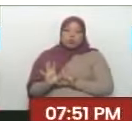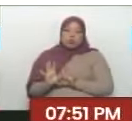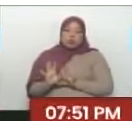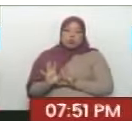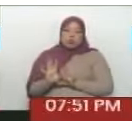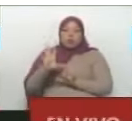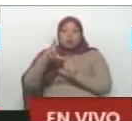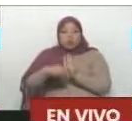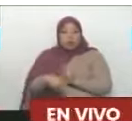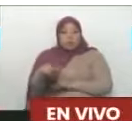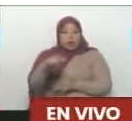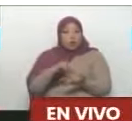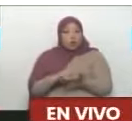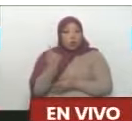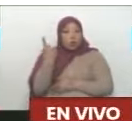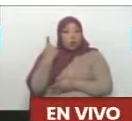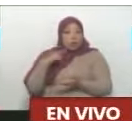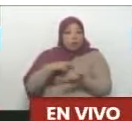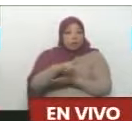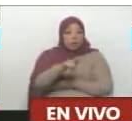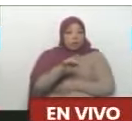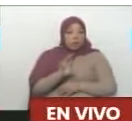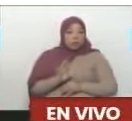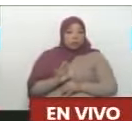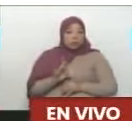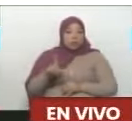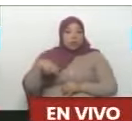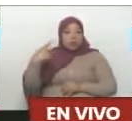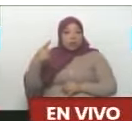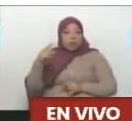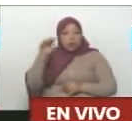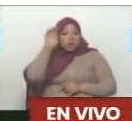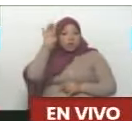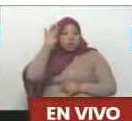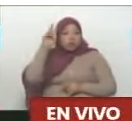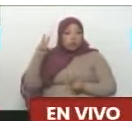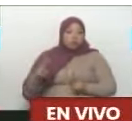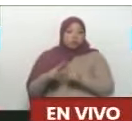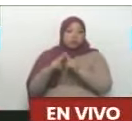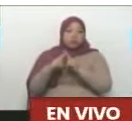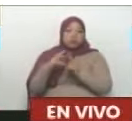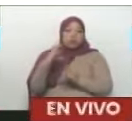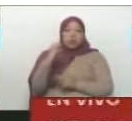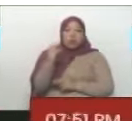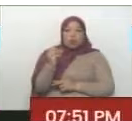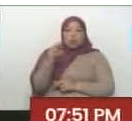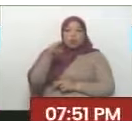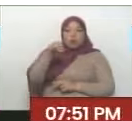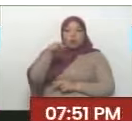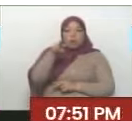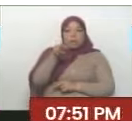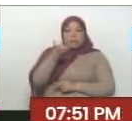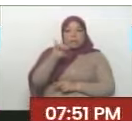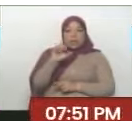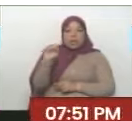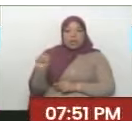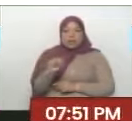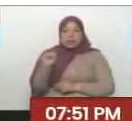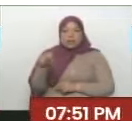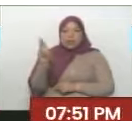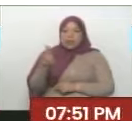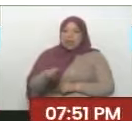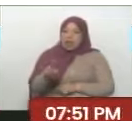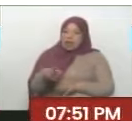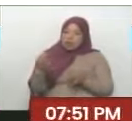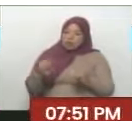Está bien, se lo robaron. Está bien. Nos vemos más adelante, pues. Pero Conviasa no la va a detener nadie. Y